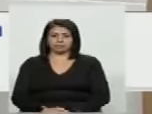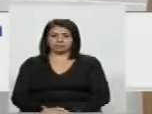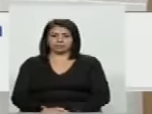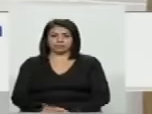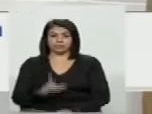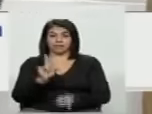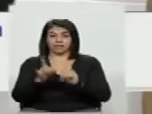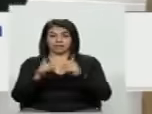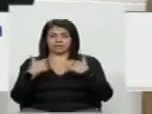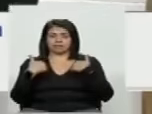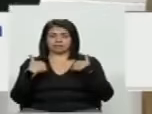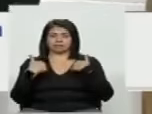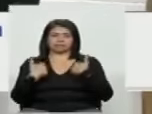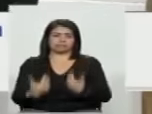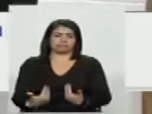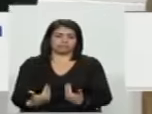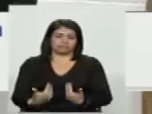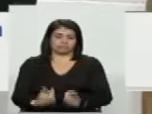a veces cansa.